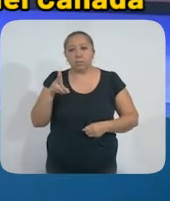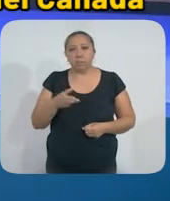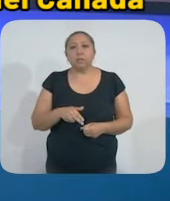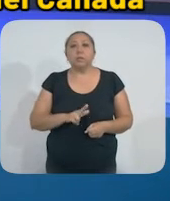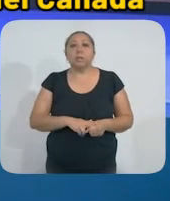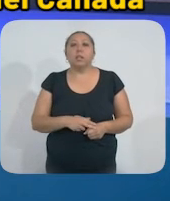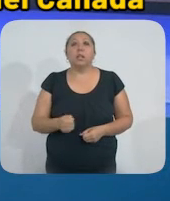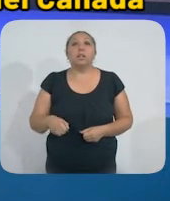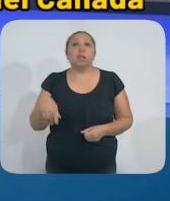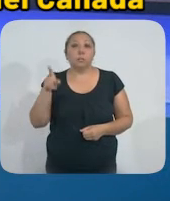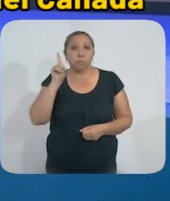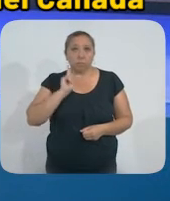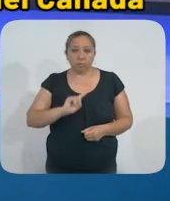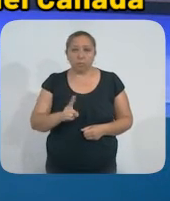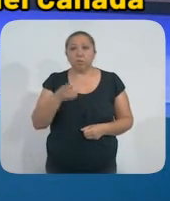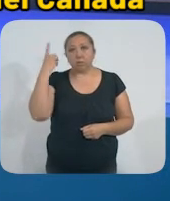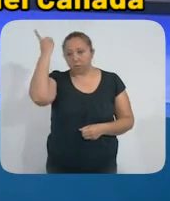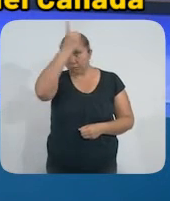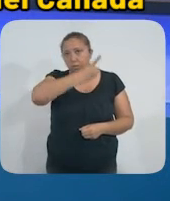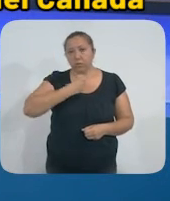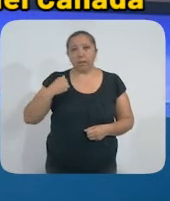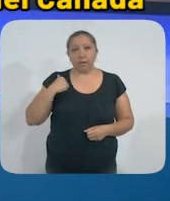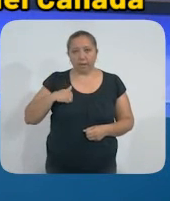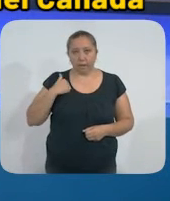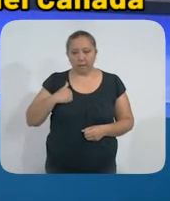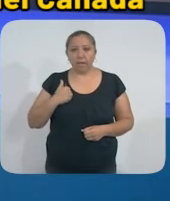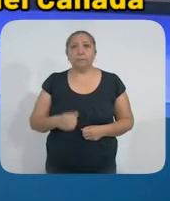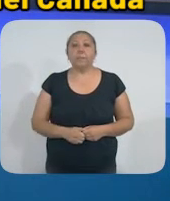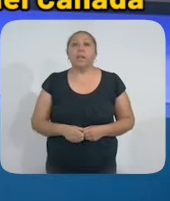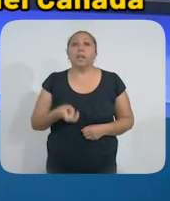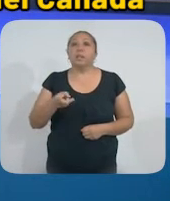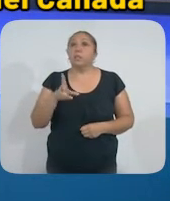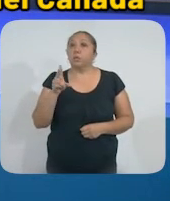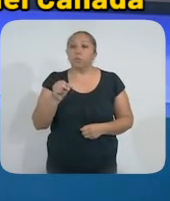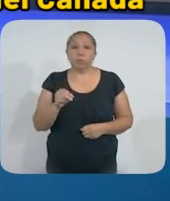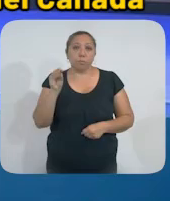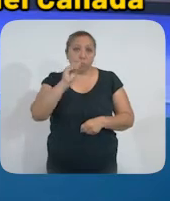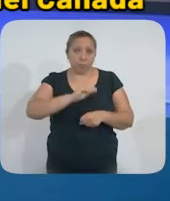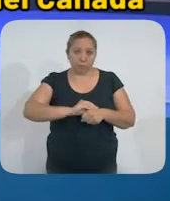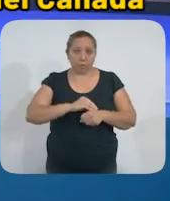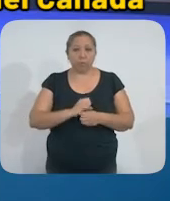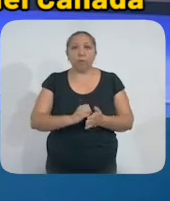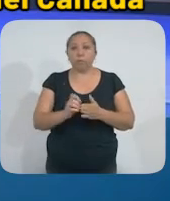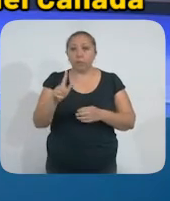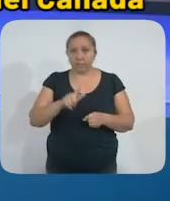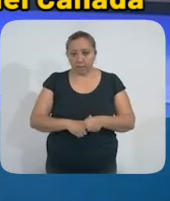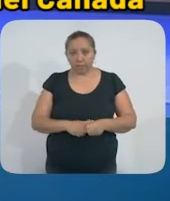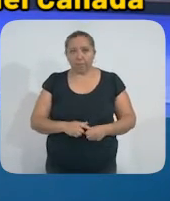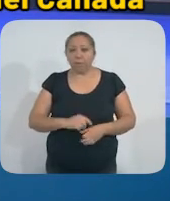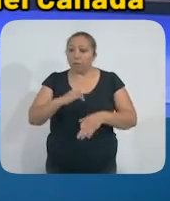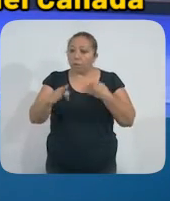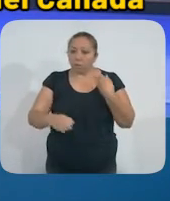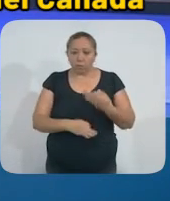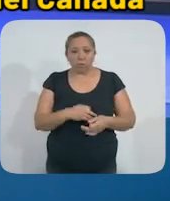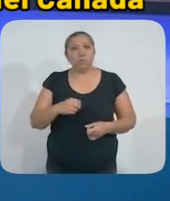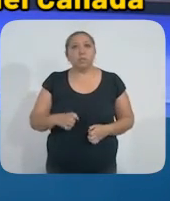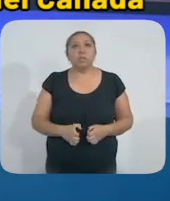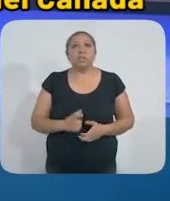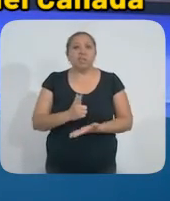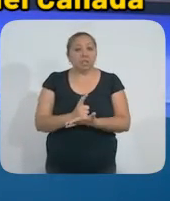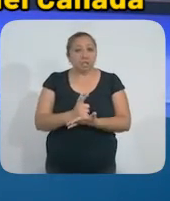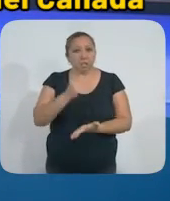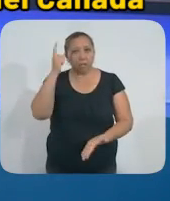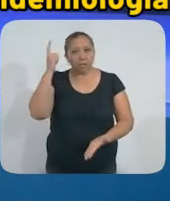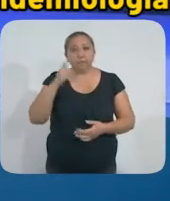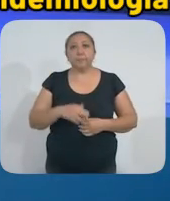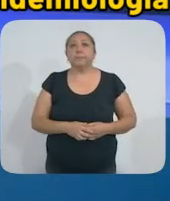la paciente contagiada y diagnosticada en Canadá, cuyo caso no se incluye en las cifras oficiales. Todos ellos se reportan graves,